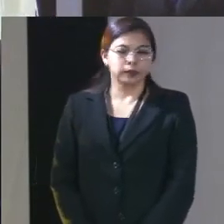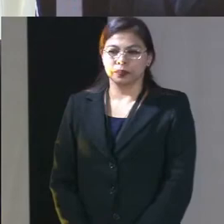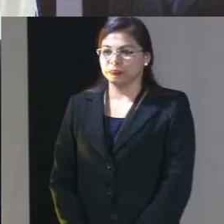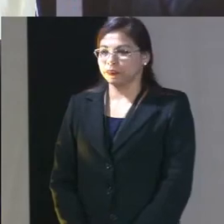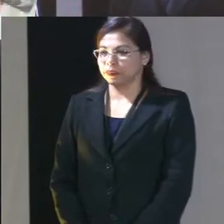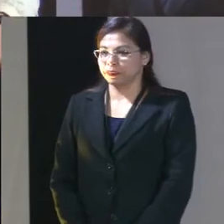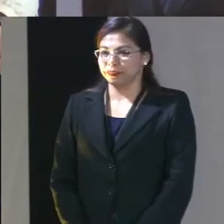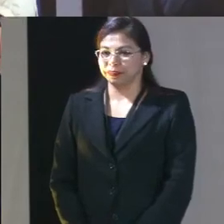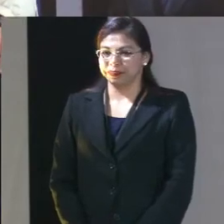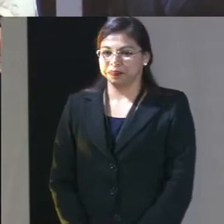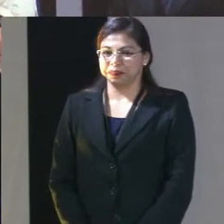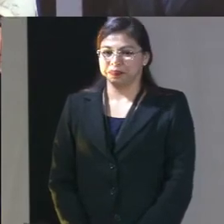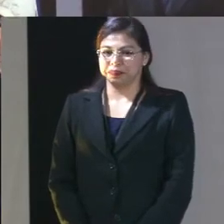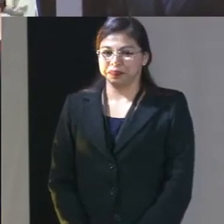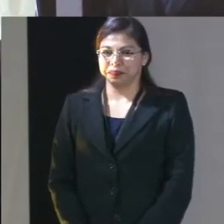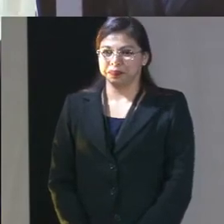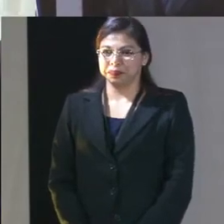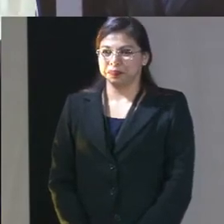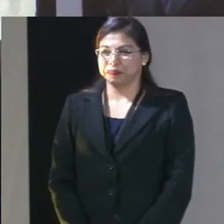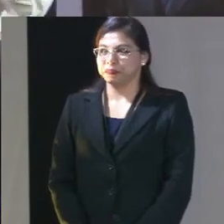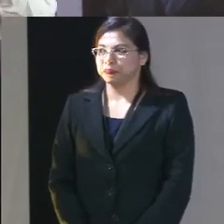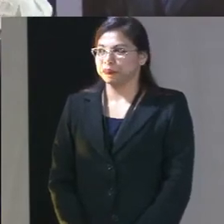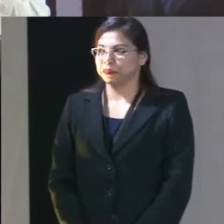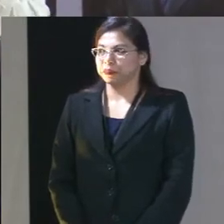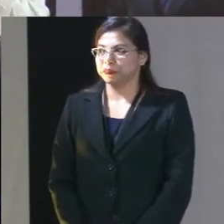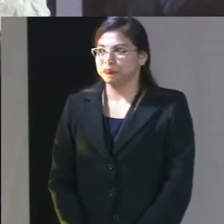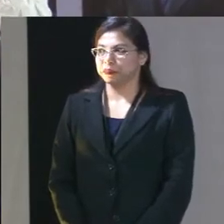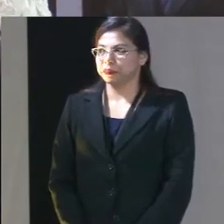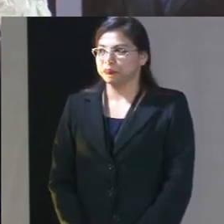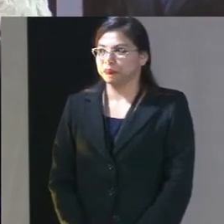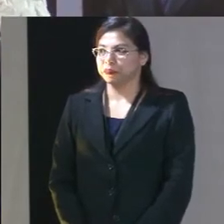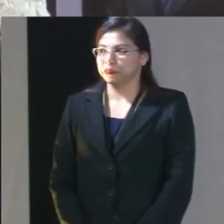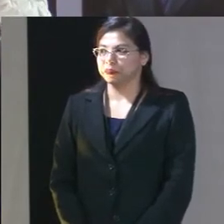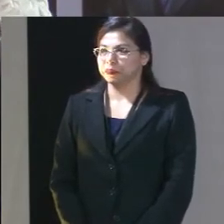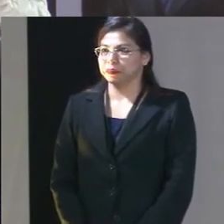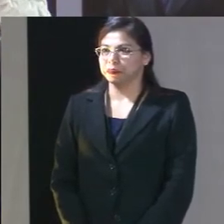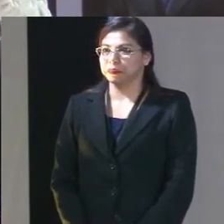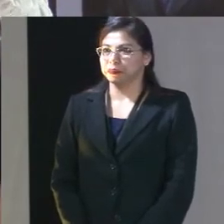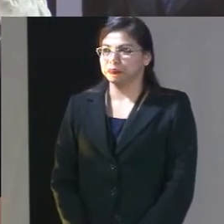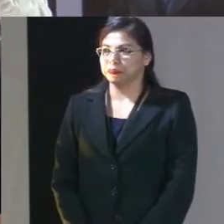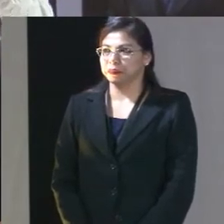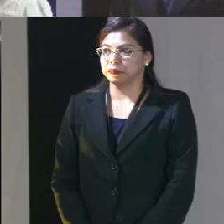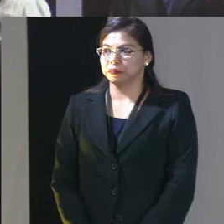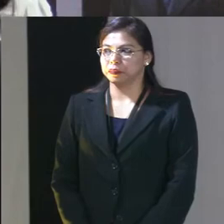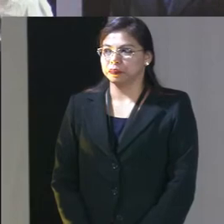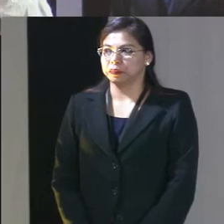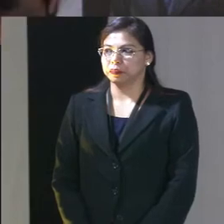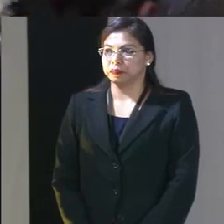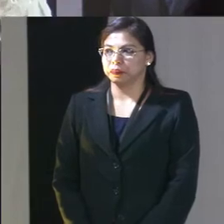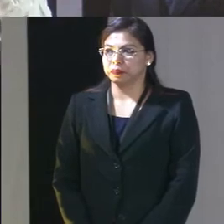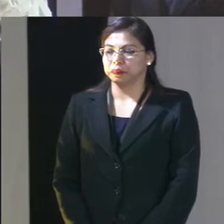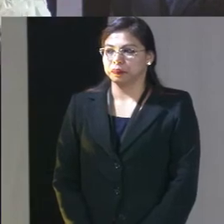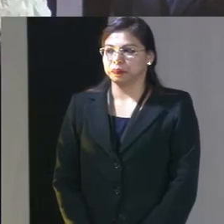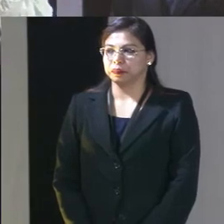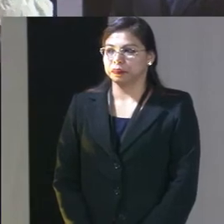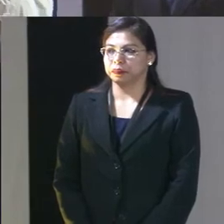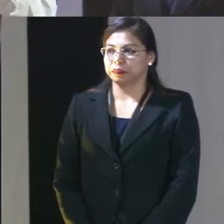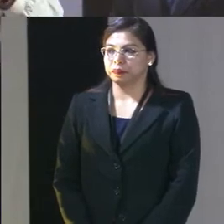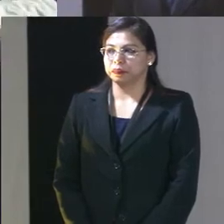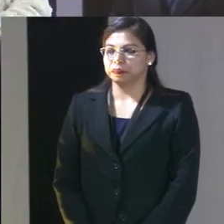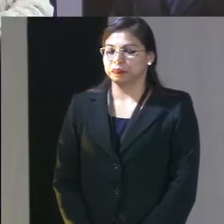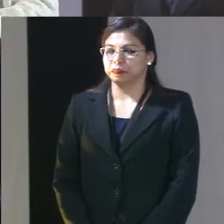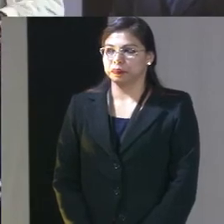Se forman, ¿no? Como antes, ¿será? Ah, ahí no están. Ahí va una, ahí van dos y ahí está otra.